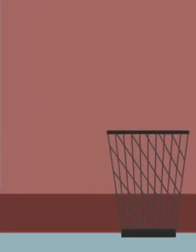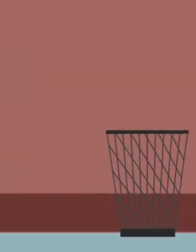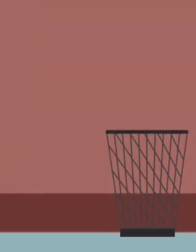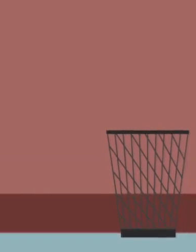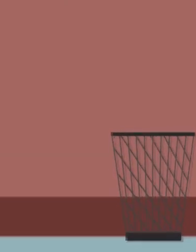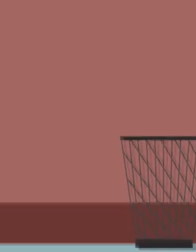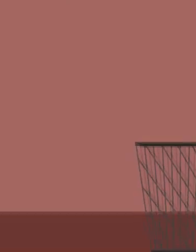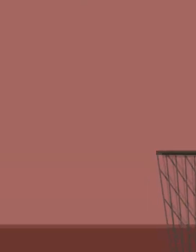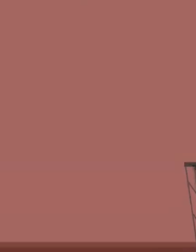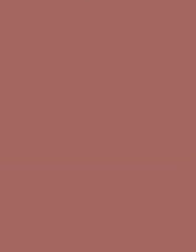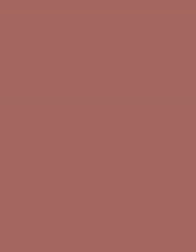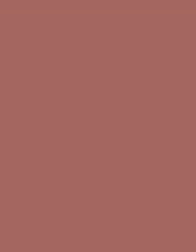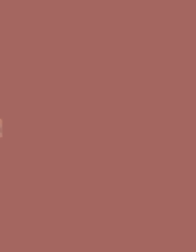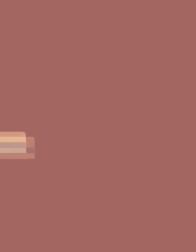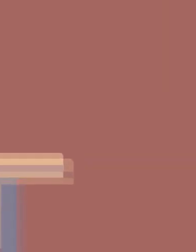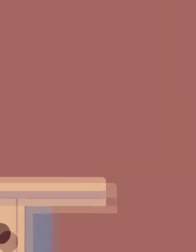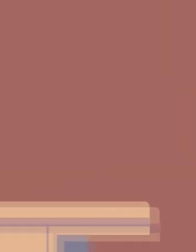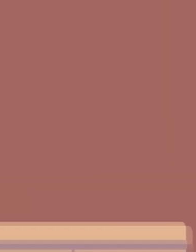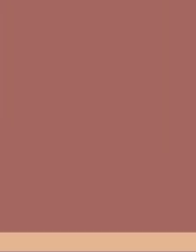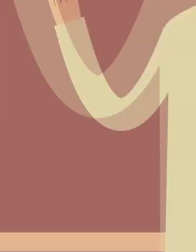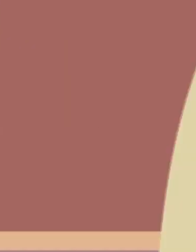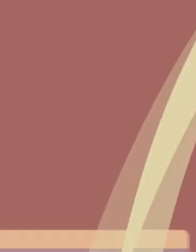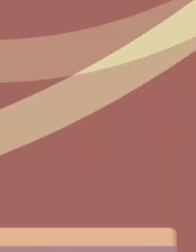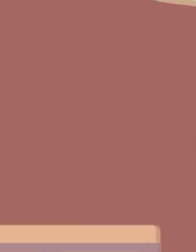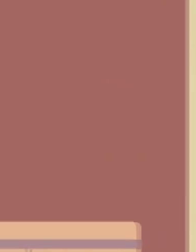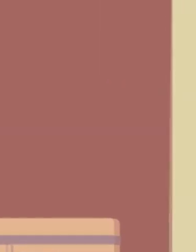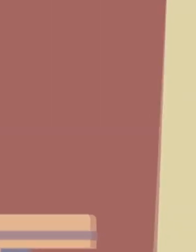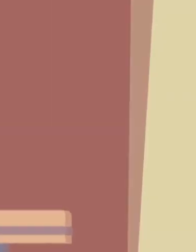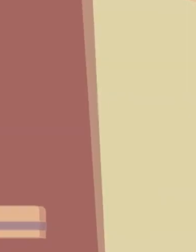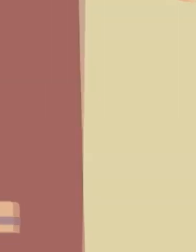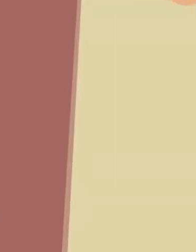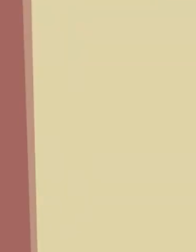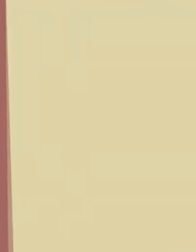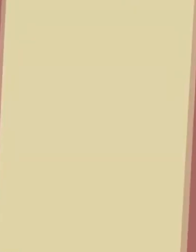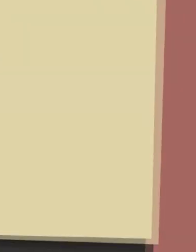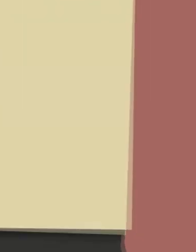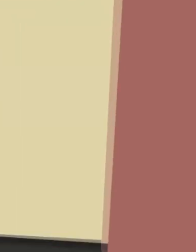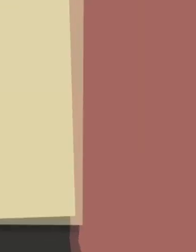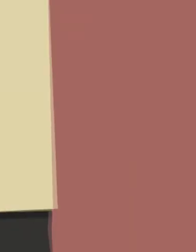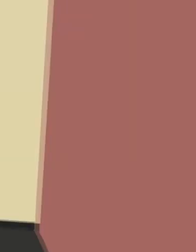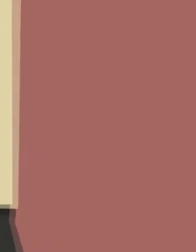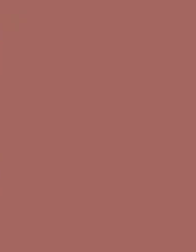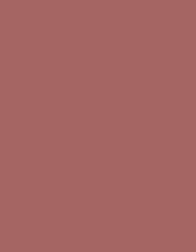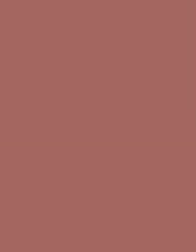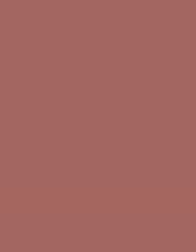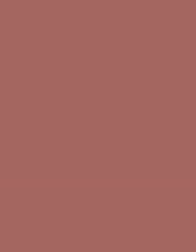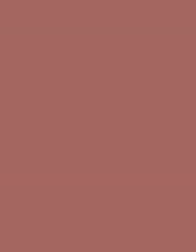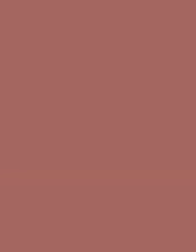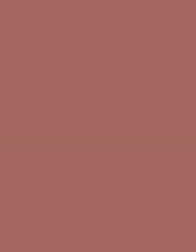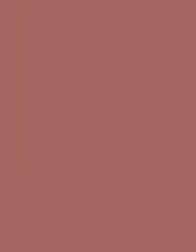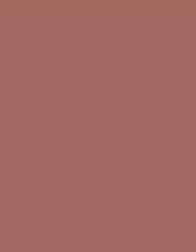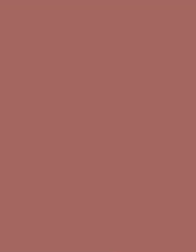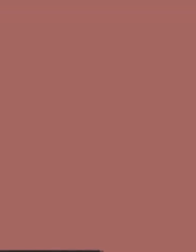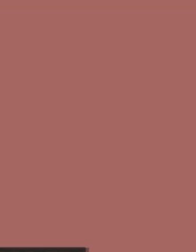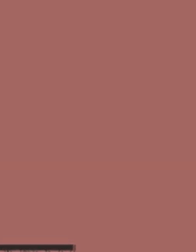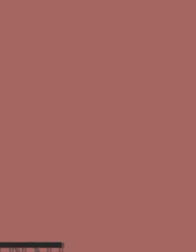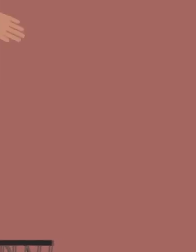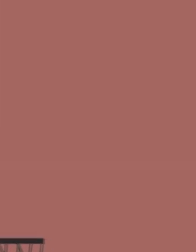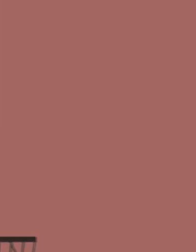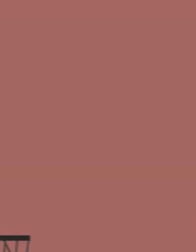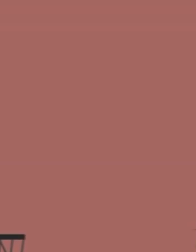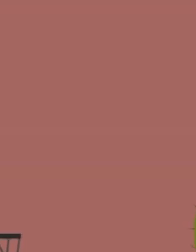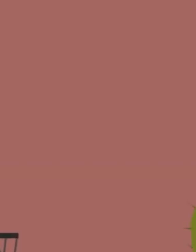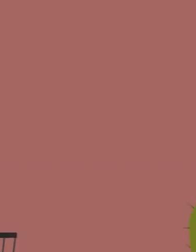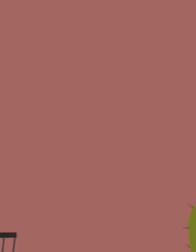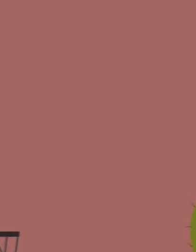Obrador, informó el día de hoy que el importe de la pensión del bienestar aumenta a 2.700 pesos bimestrales. No te quedes